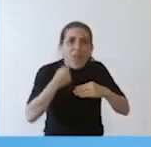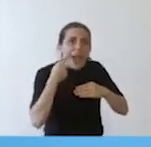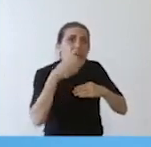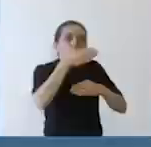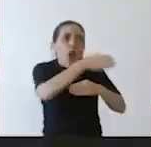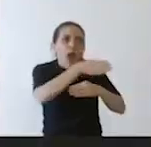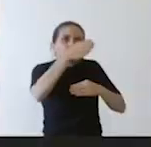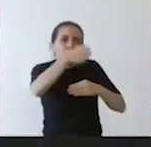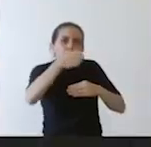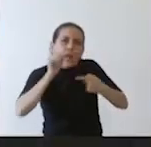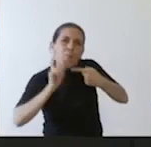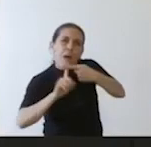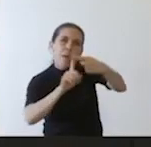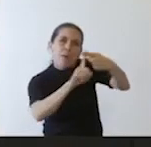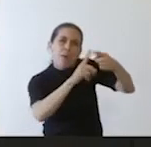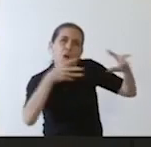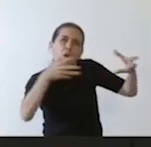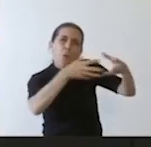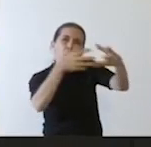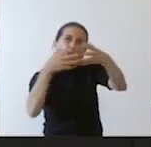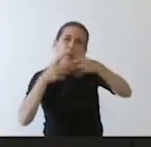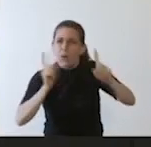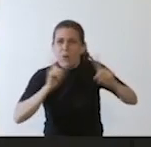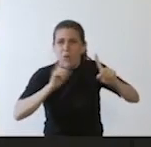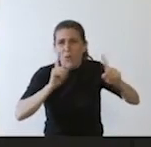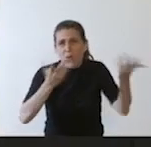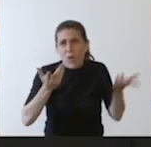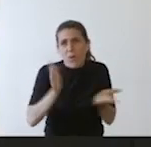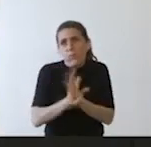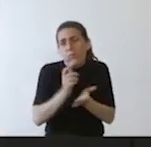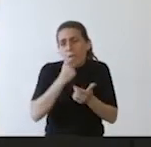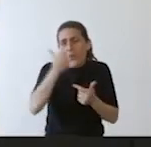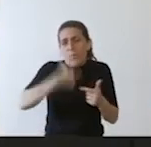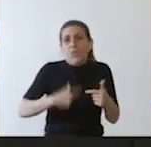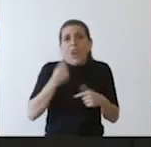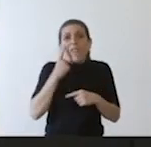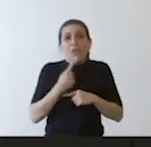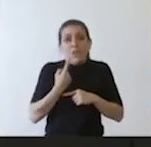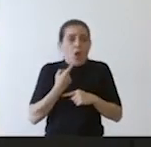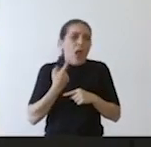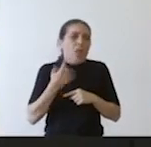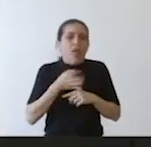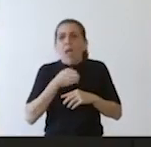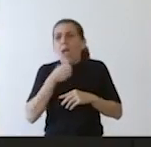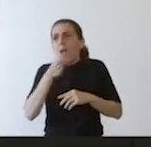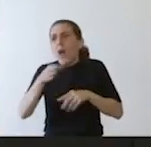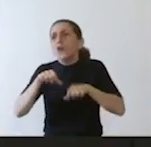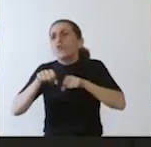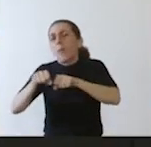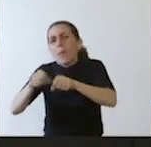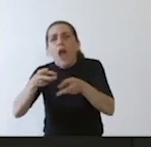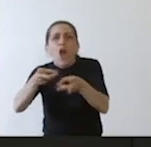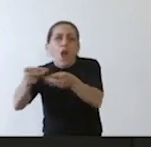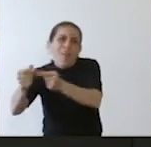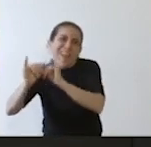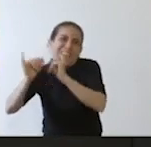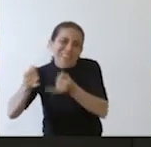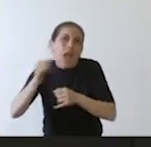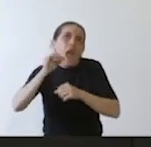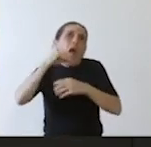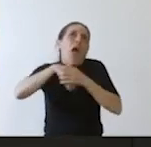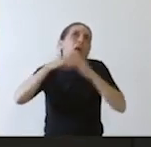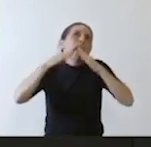social. Tendrá que salir, alguna persona vivirá sola, tendrá que ir al supermercado a comprarse sus alimentos, por supuesto que sí, no es un encierro,